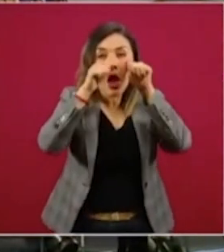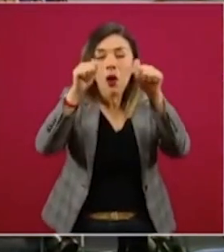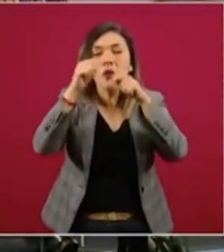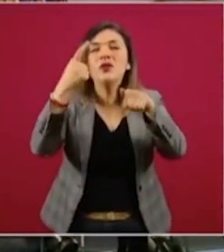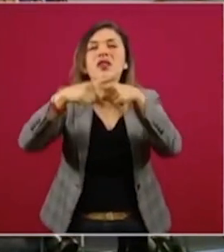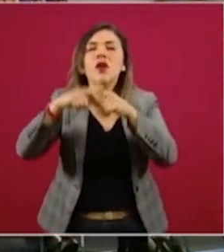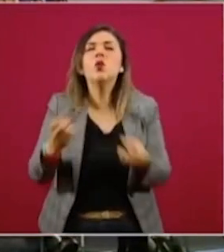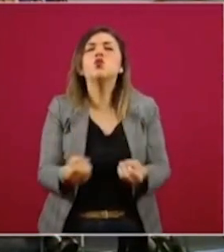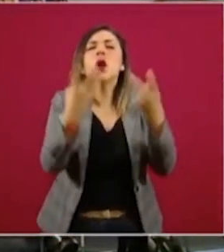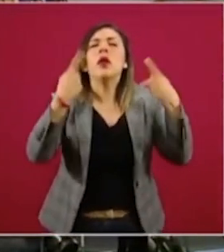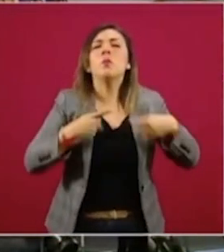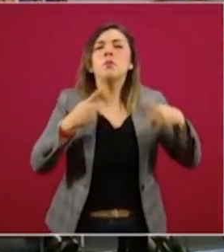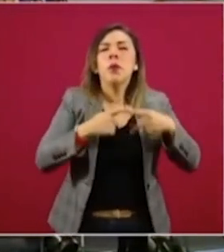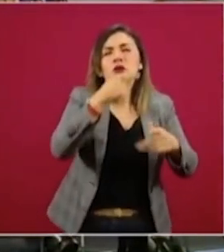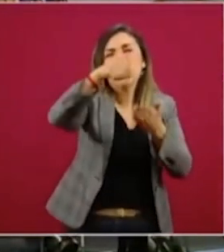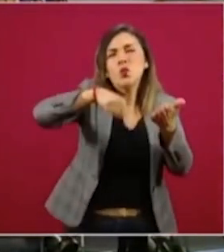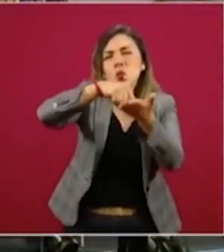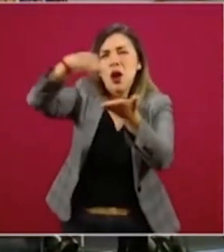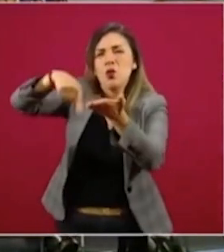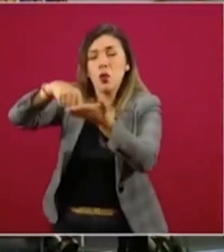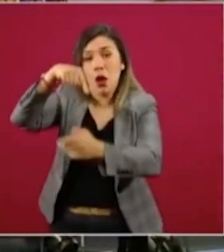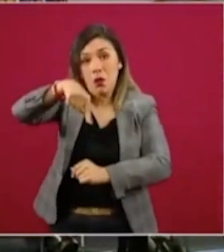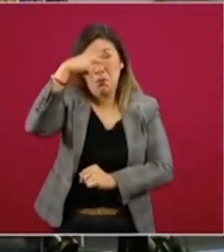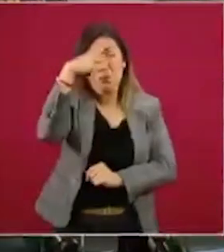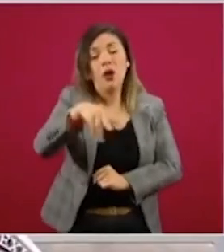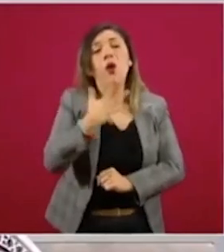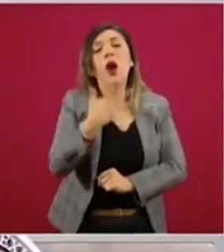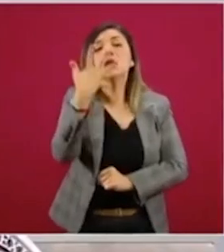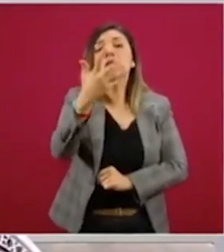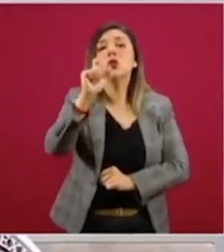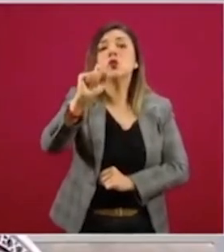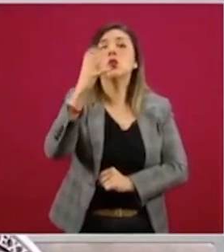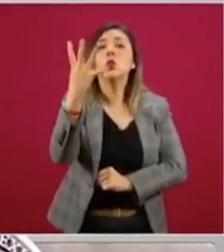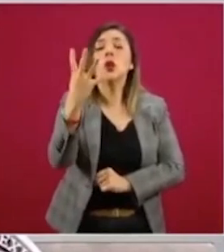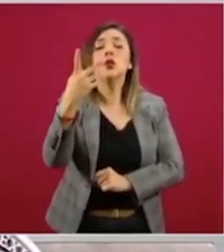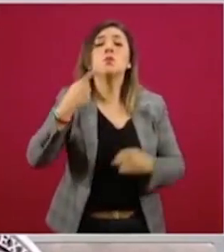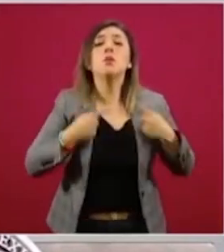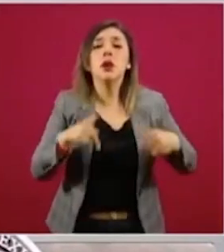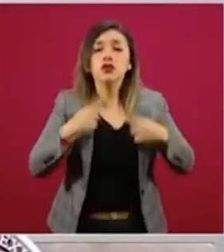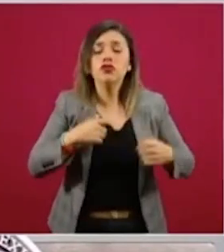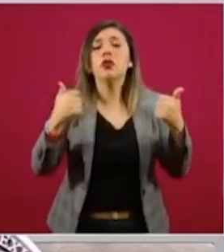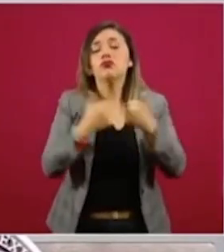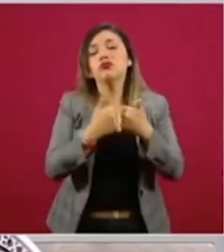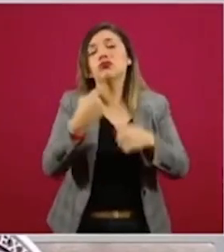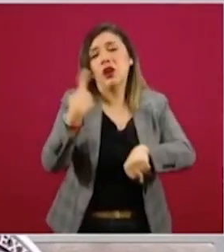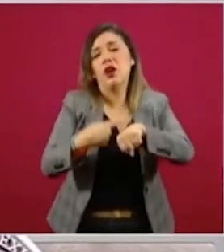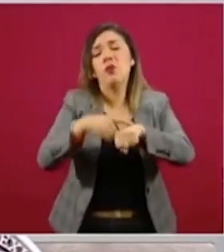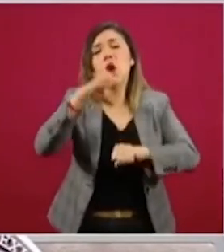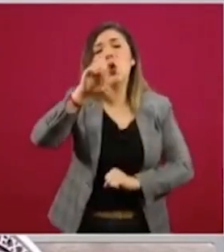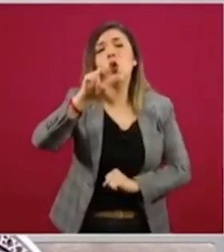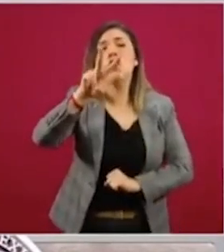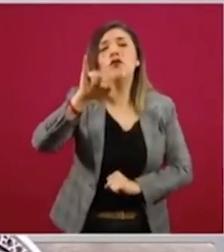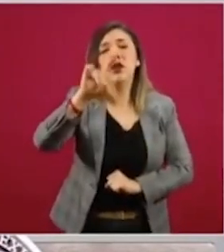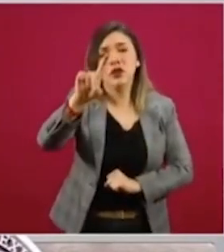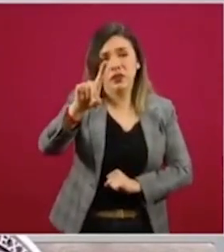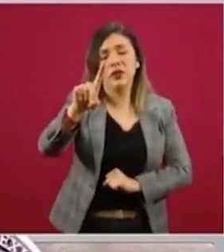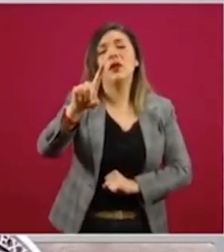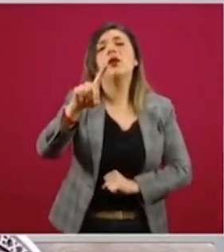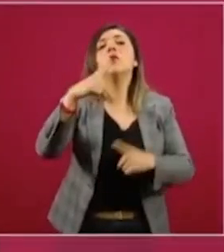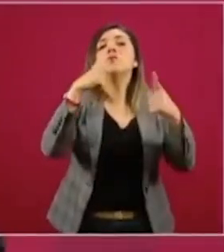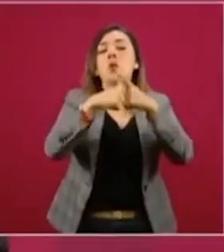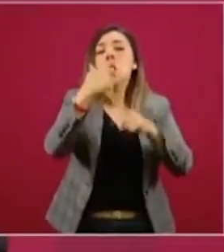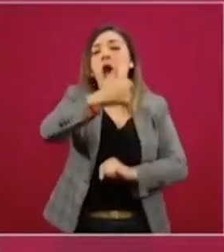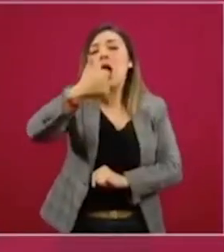tamaños poblacionales, también podemos ver que México tiene 5.4 personas con COVID en los últimos 14 días por cada